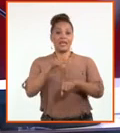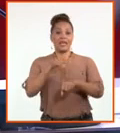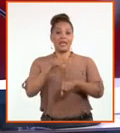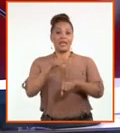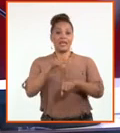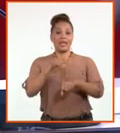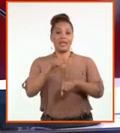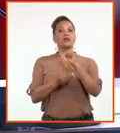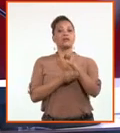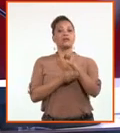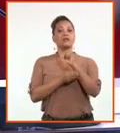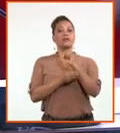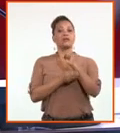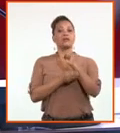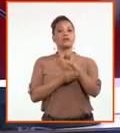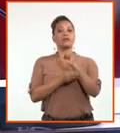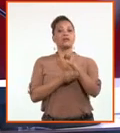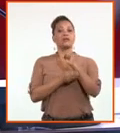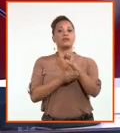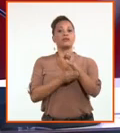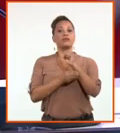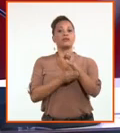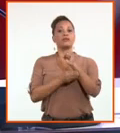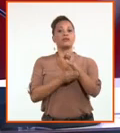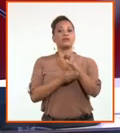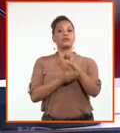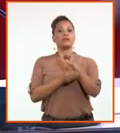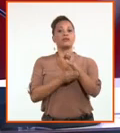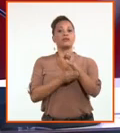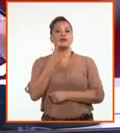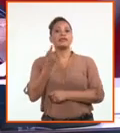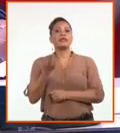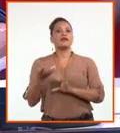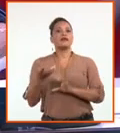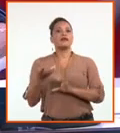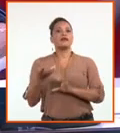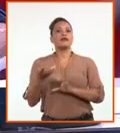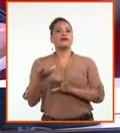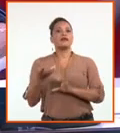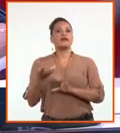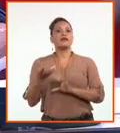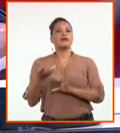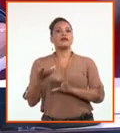a todos y todas, de formarse sobre todo de manera integral,